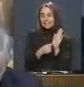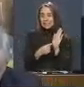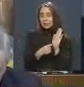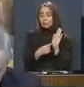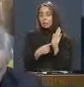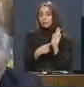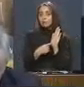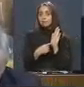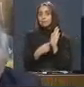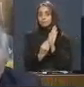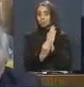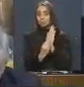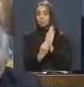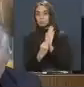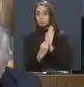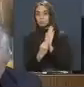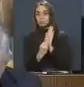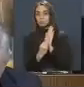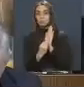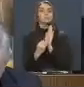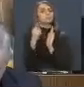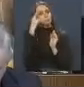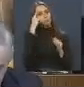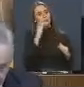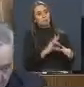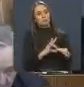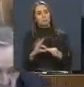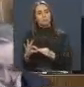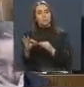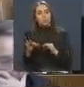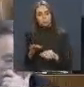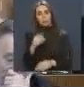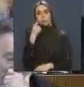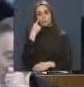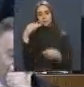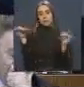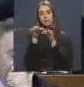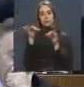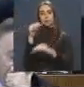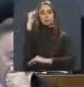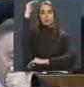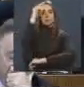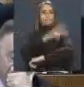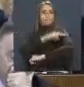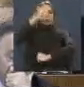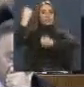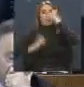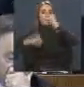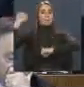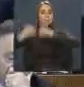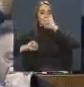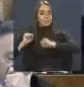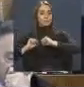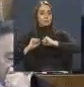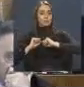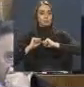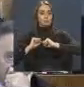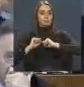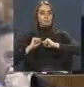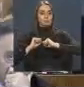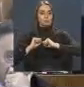trae algo que es desde el ámbito lógico. A ver, el empleador recibe